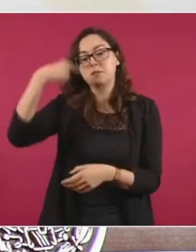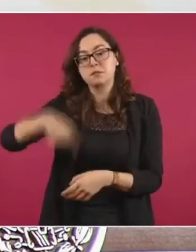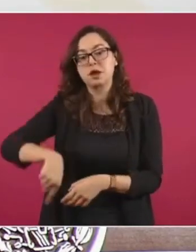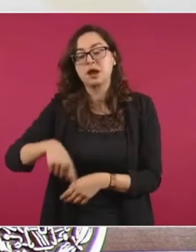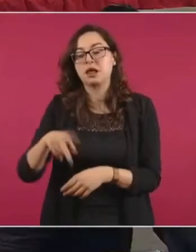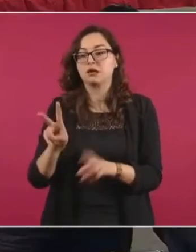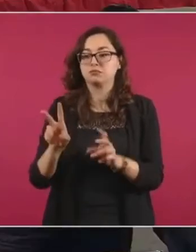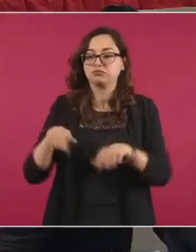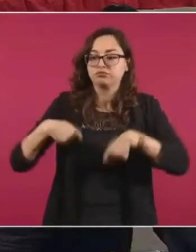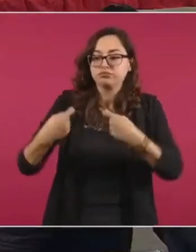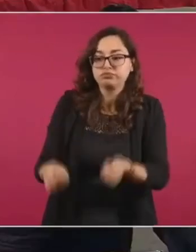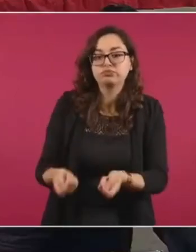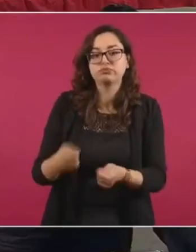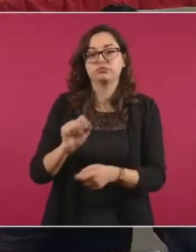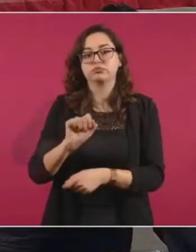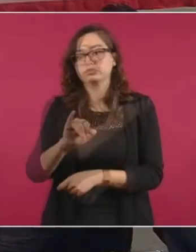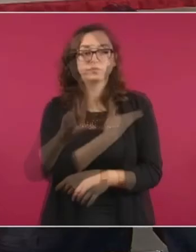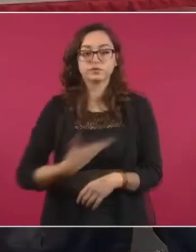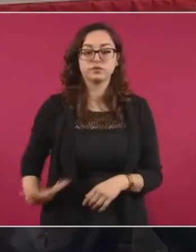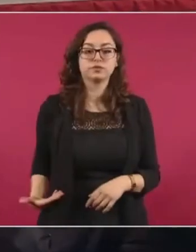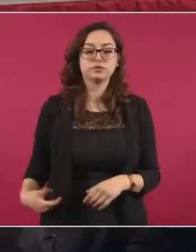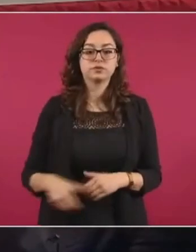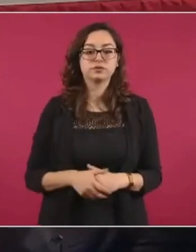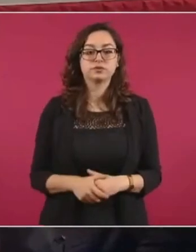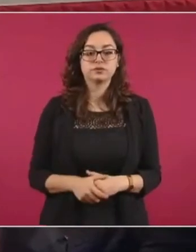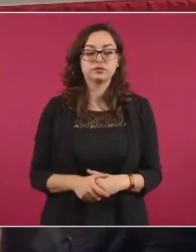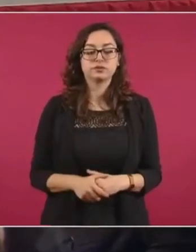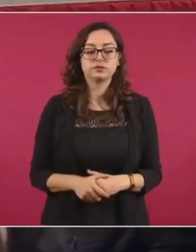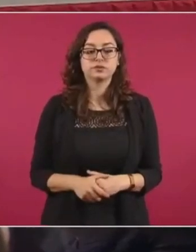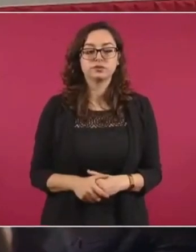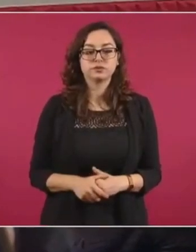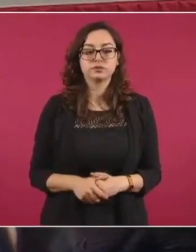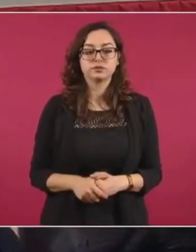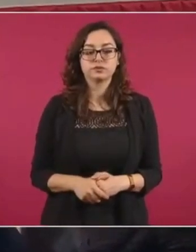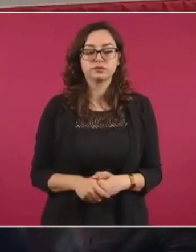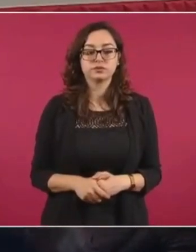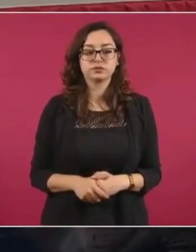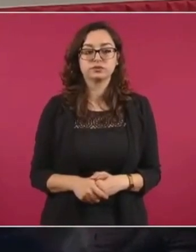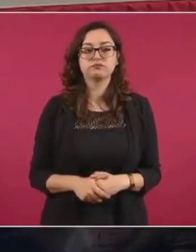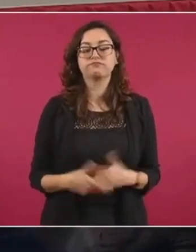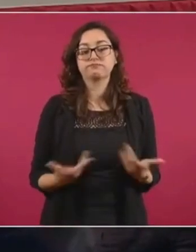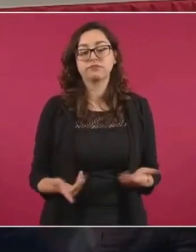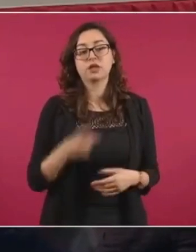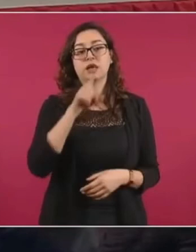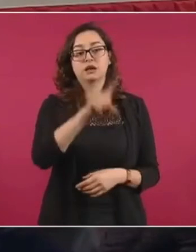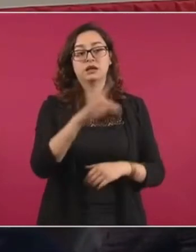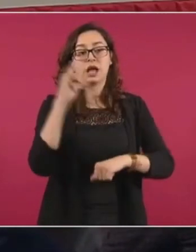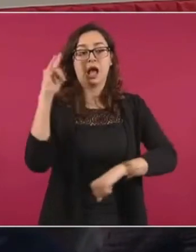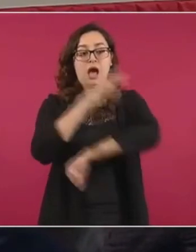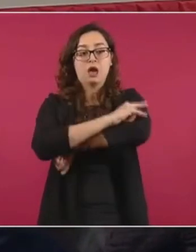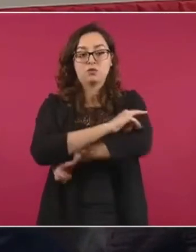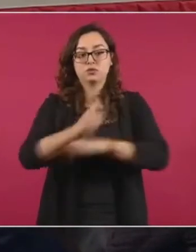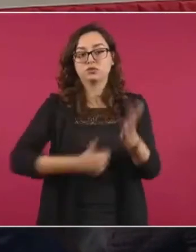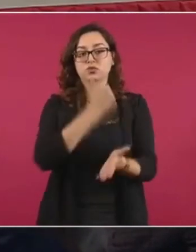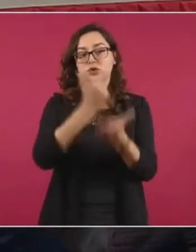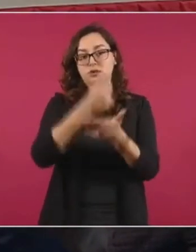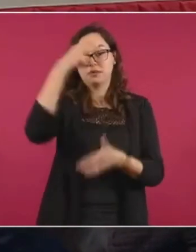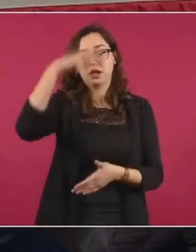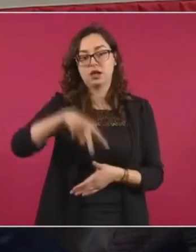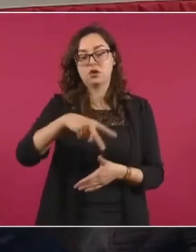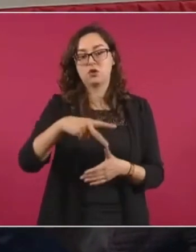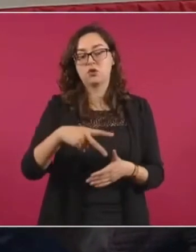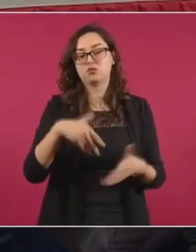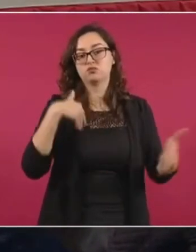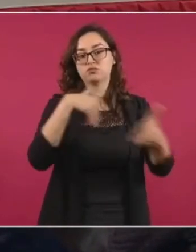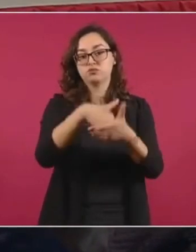parte es todo. Muchas gracias. Voy a platicar de la Terminal 2 del aeropuerto y lo que tiene. Voy a